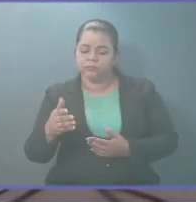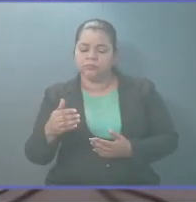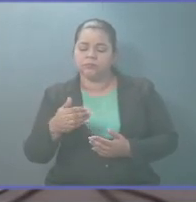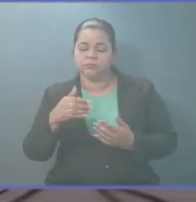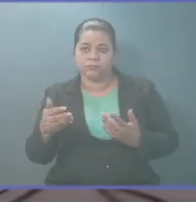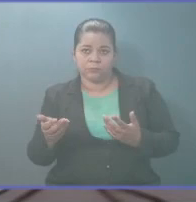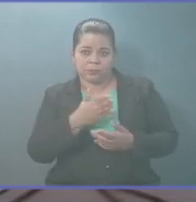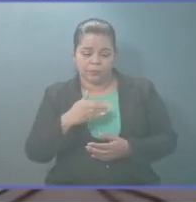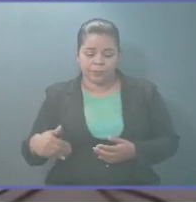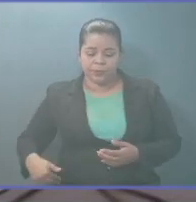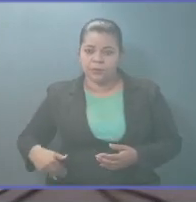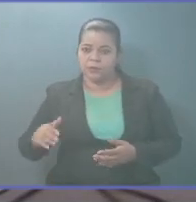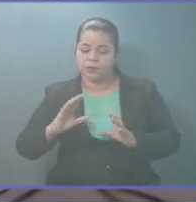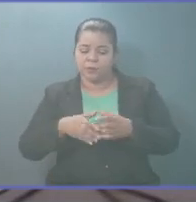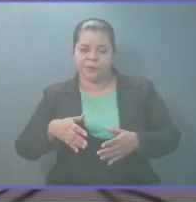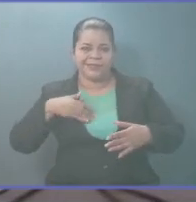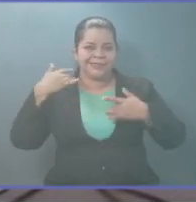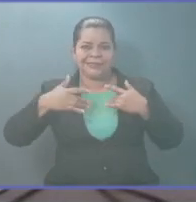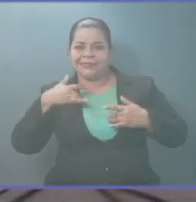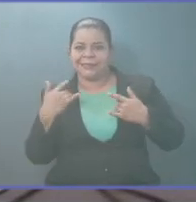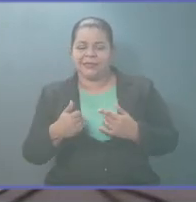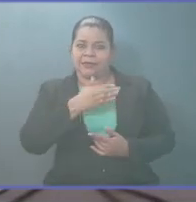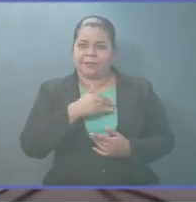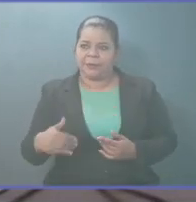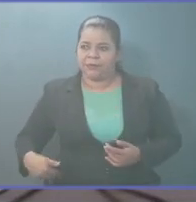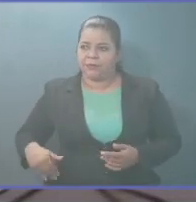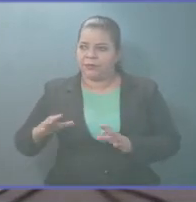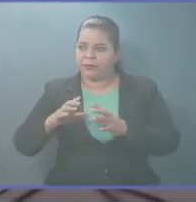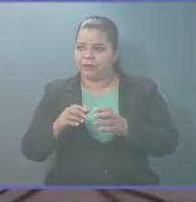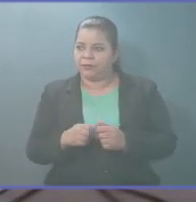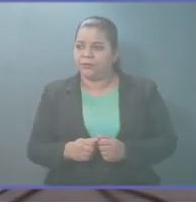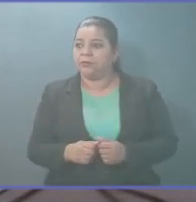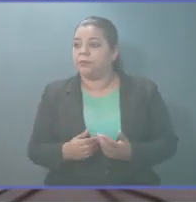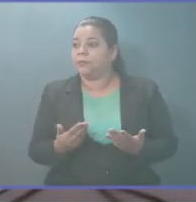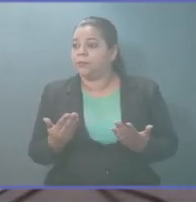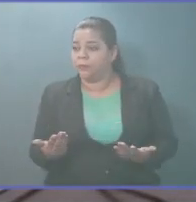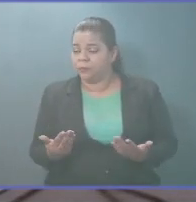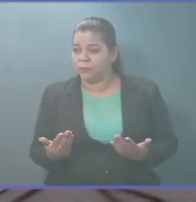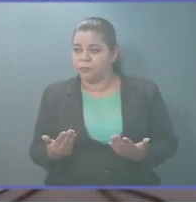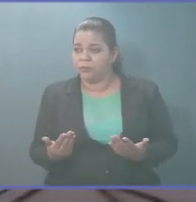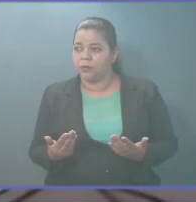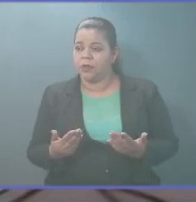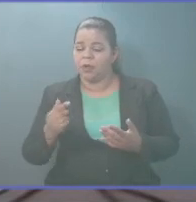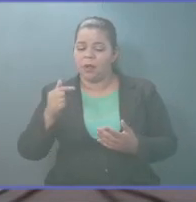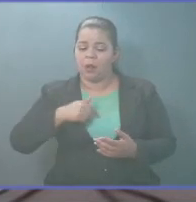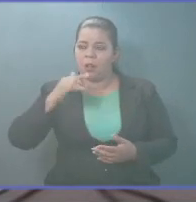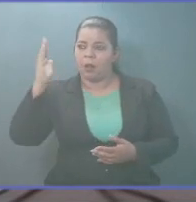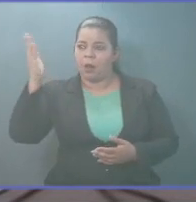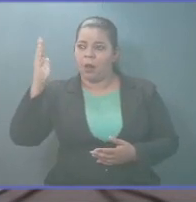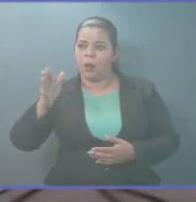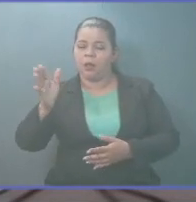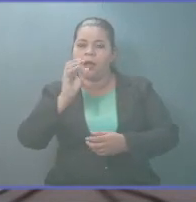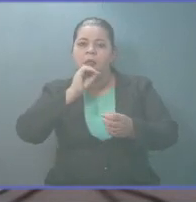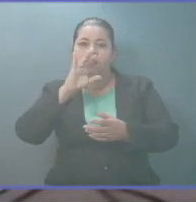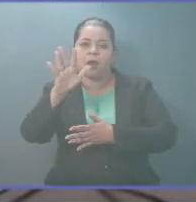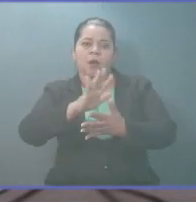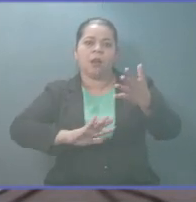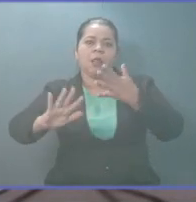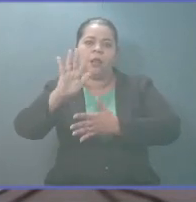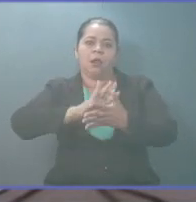Alexandra tiene la palabra. Nosotros tenemos la duda con respecto a los representantes de